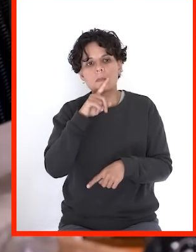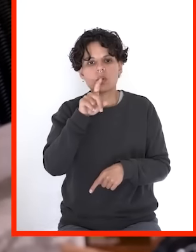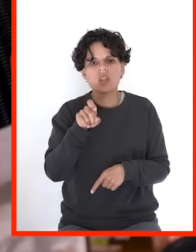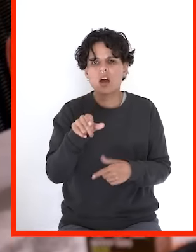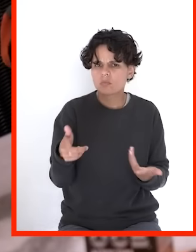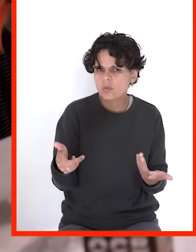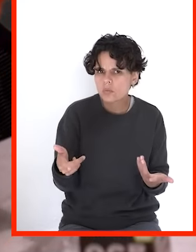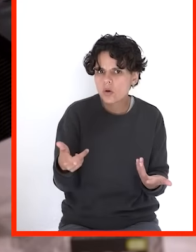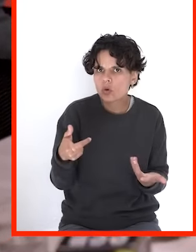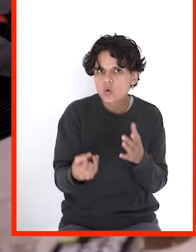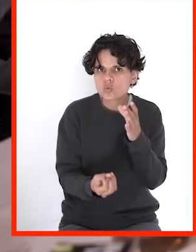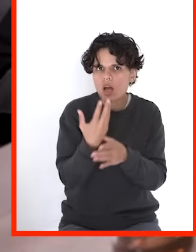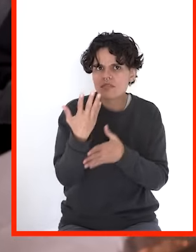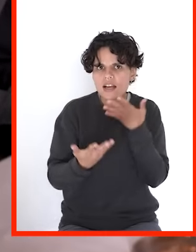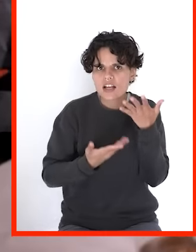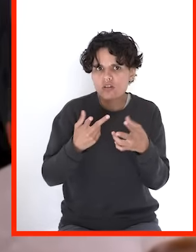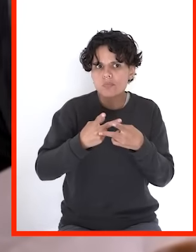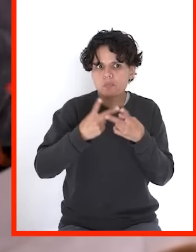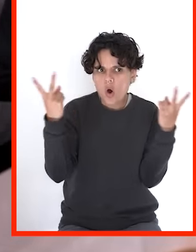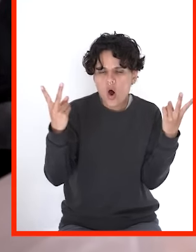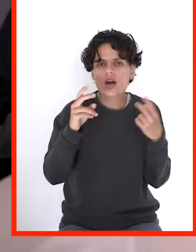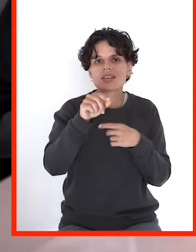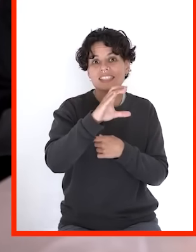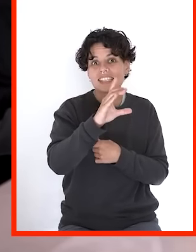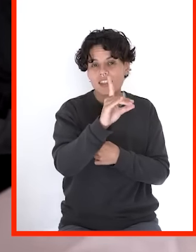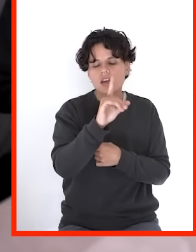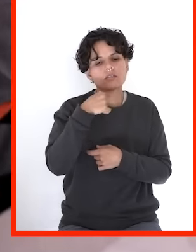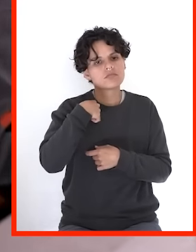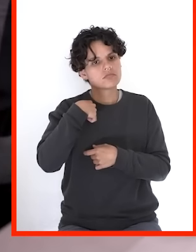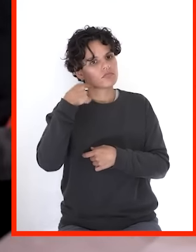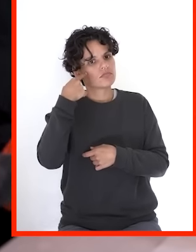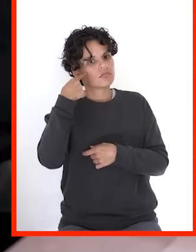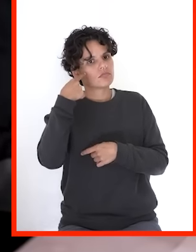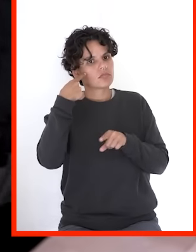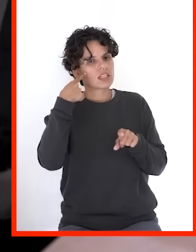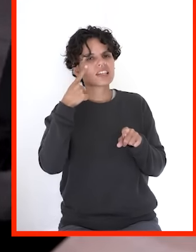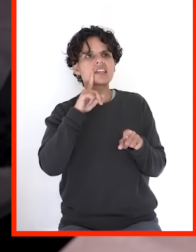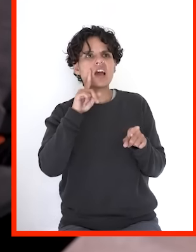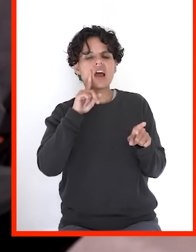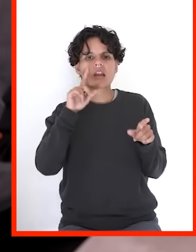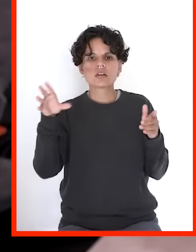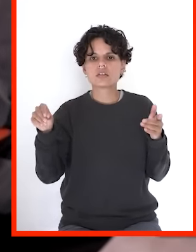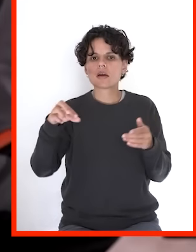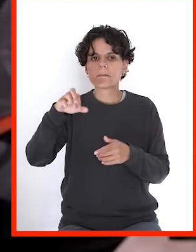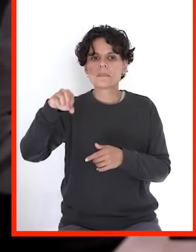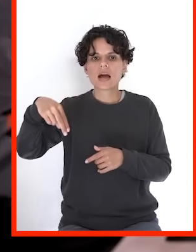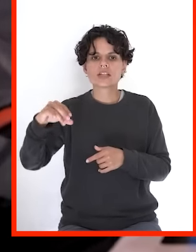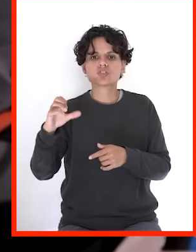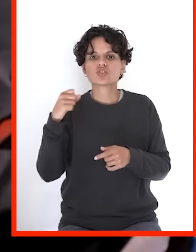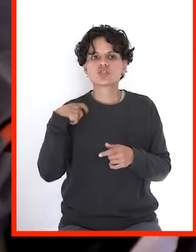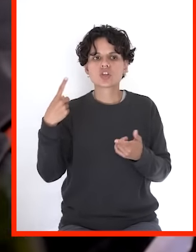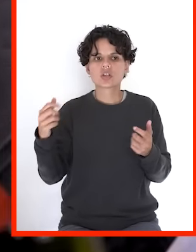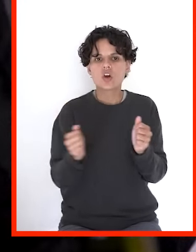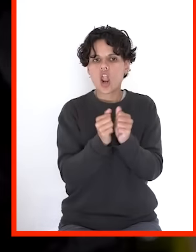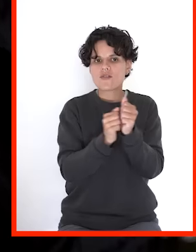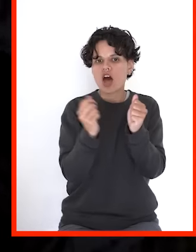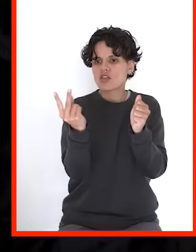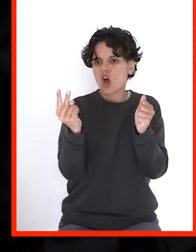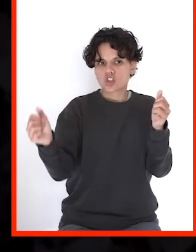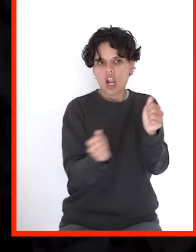onda sacaste un tema nuevo en disco nuevo? Y hay un tema y colabora Pancho y colabora Acre, o sea, un